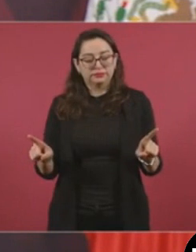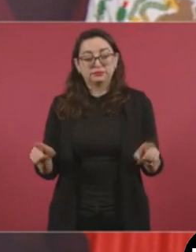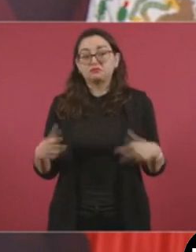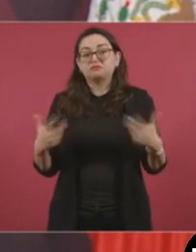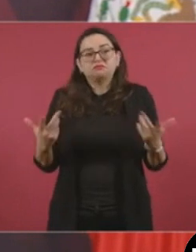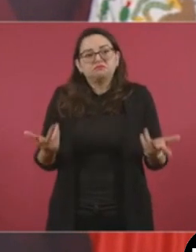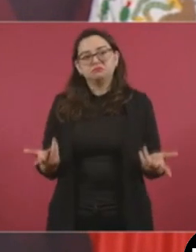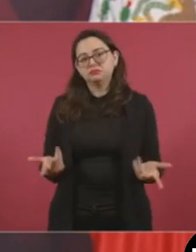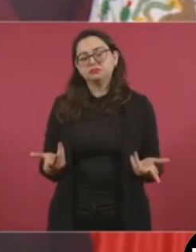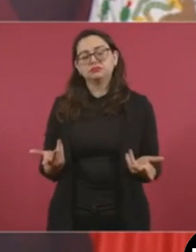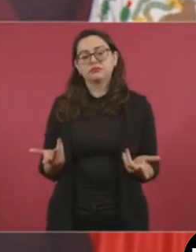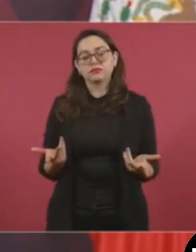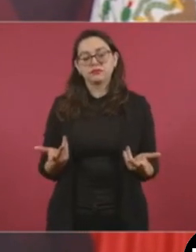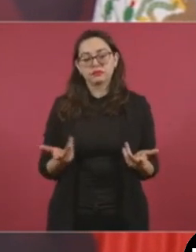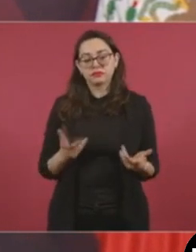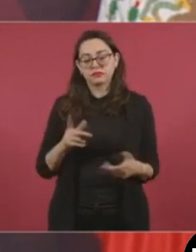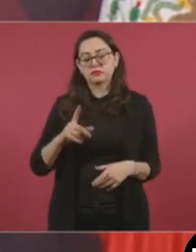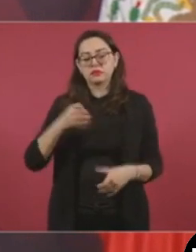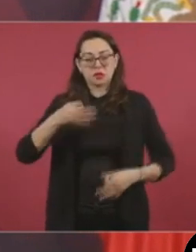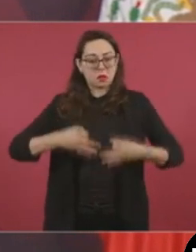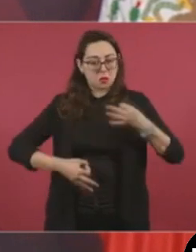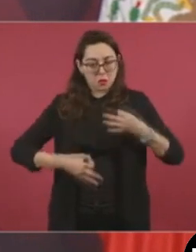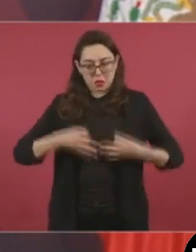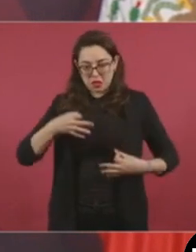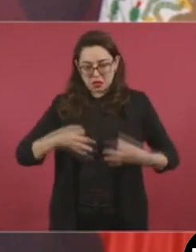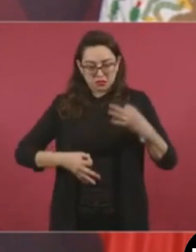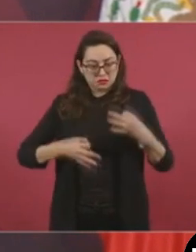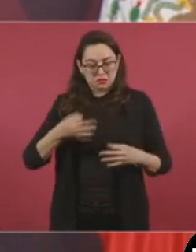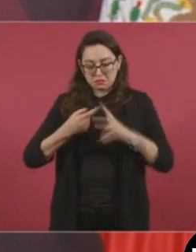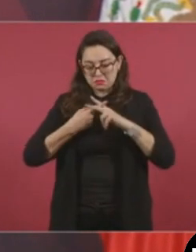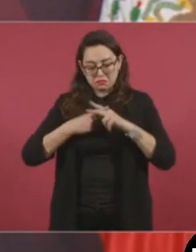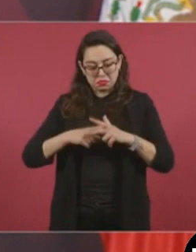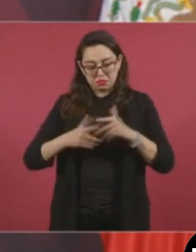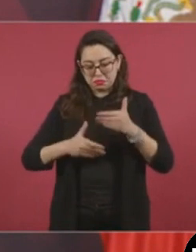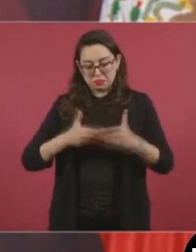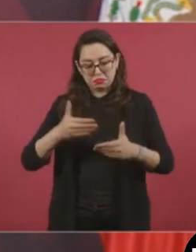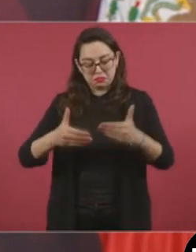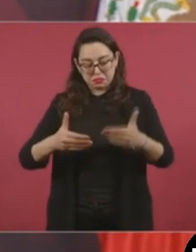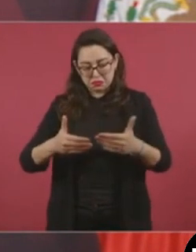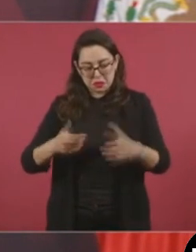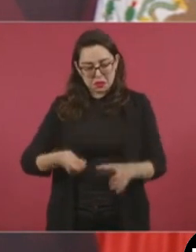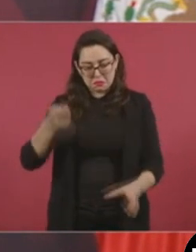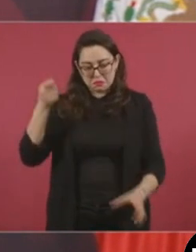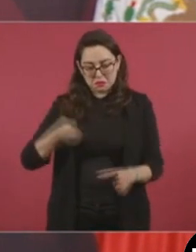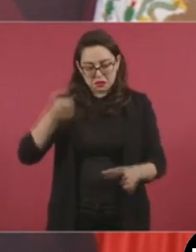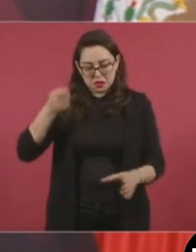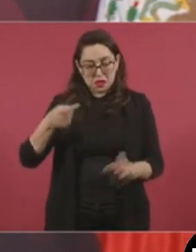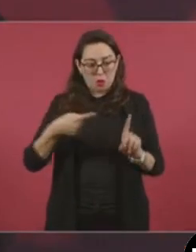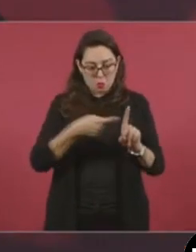Y pues se juzga y se decide de que hay un